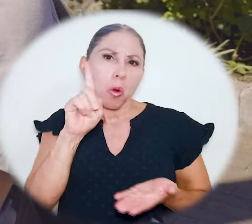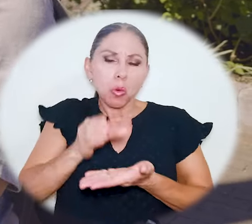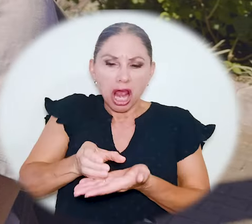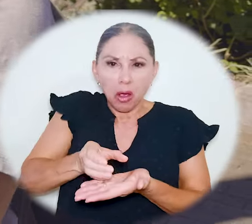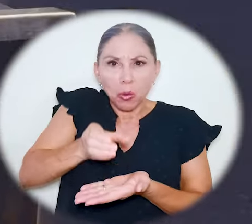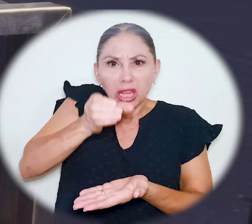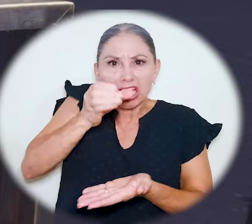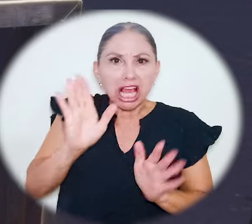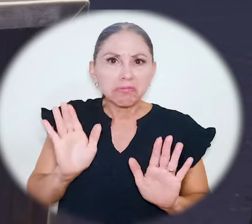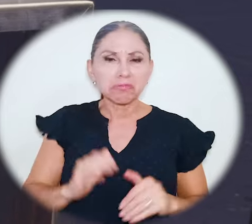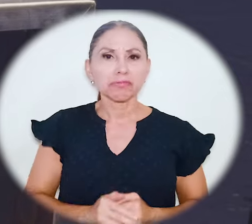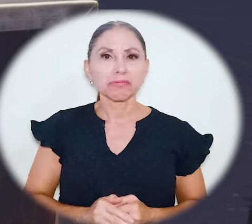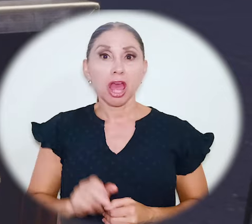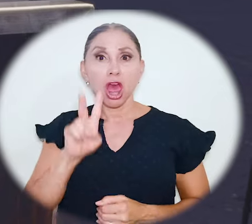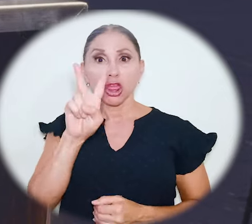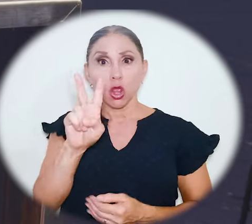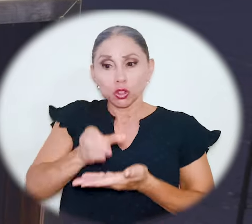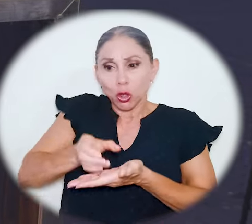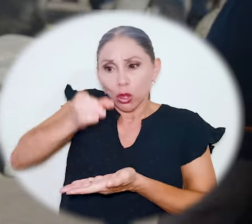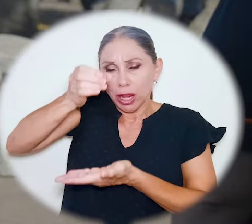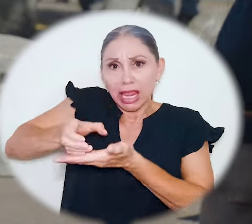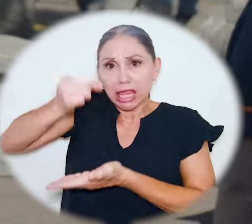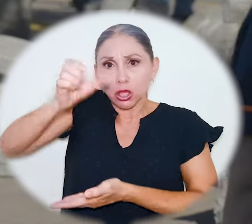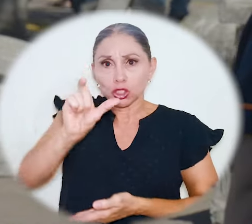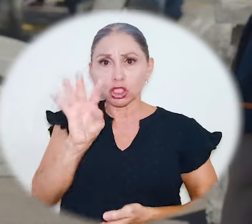como una botella. Unos 2 litros.